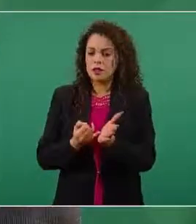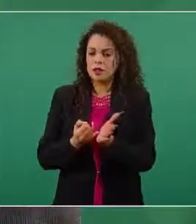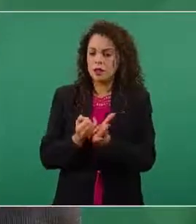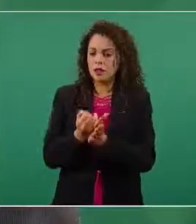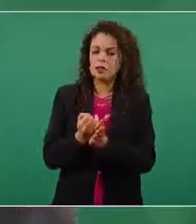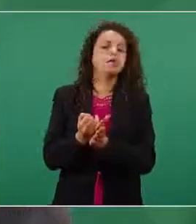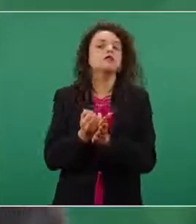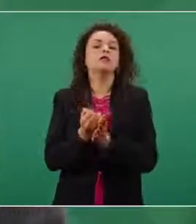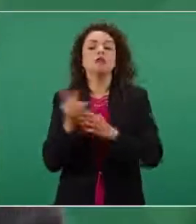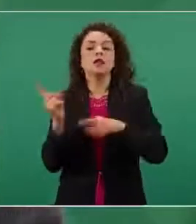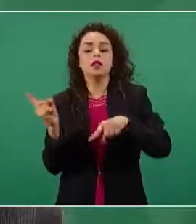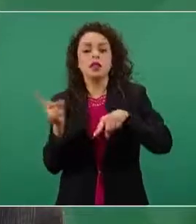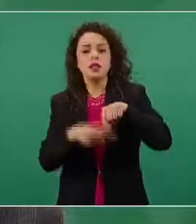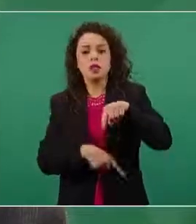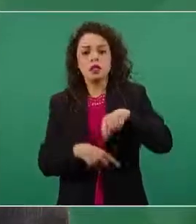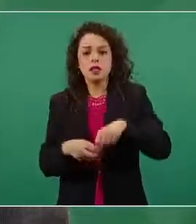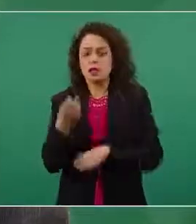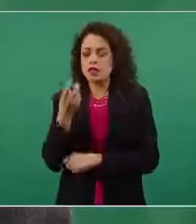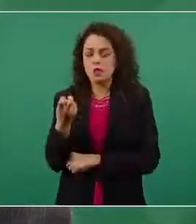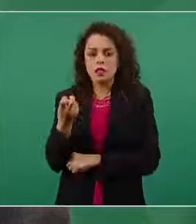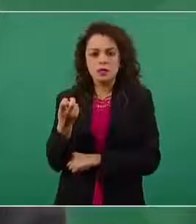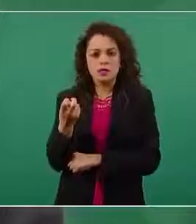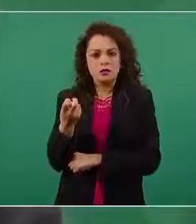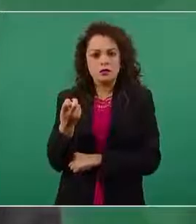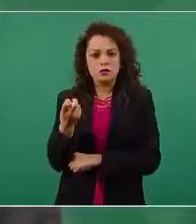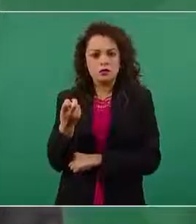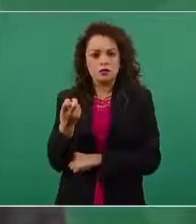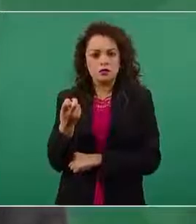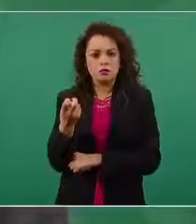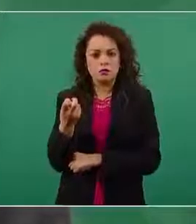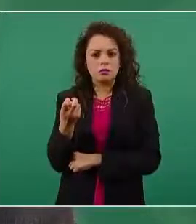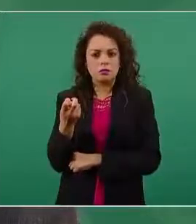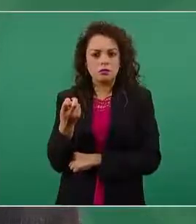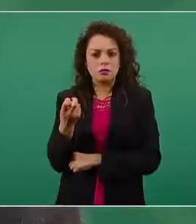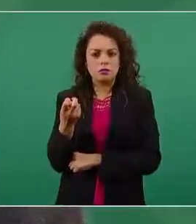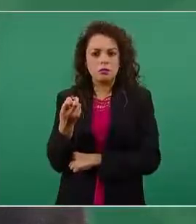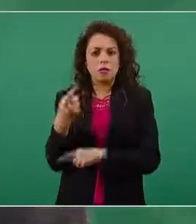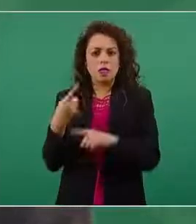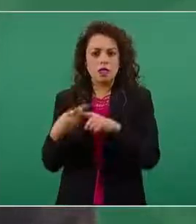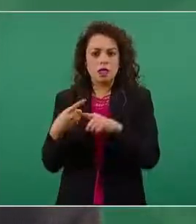desde arriba con órganos